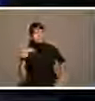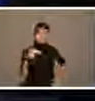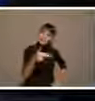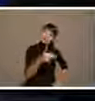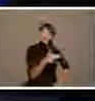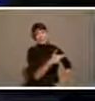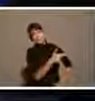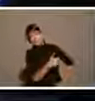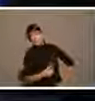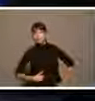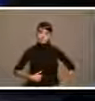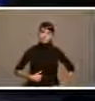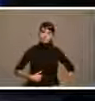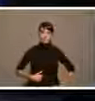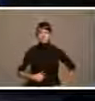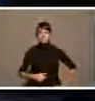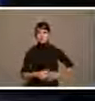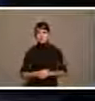Piscis!